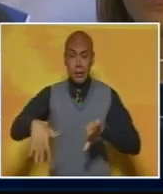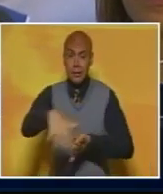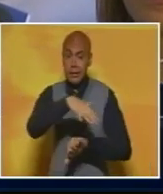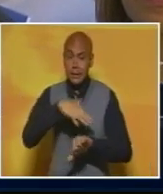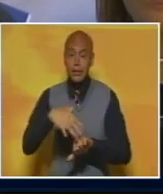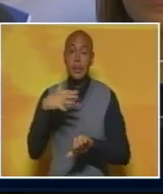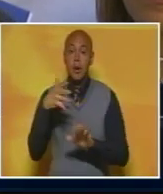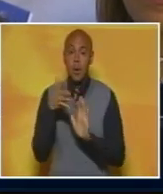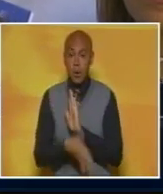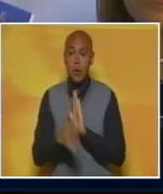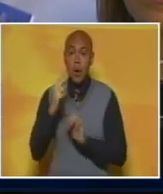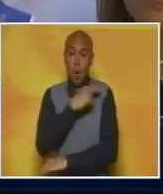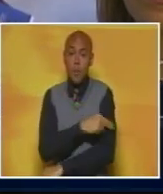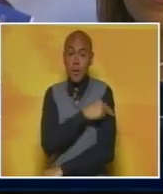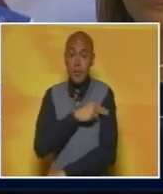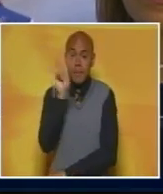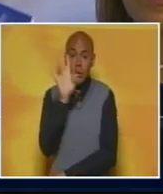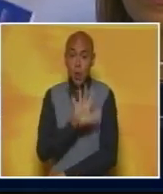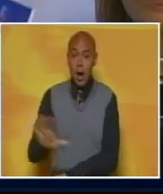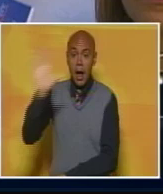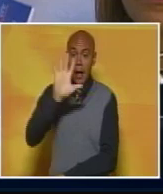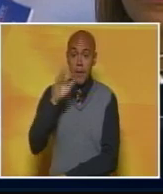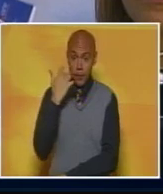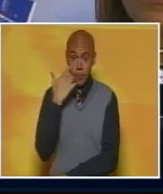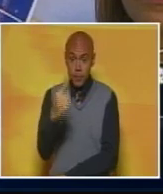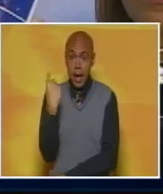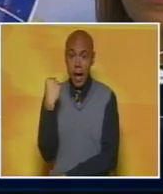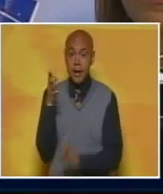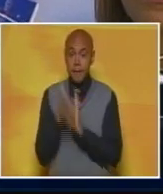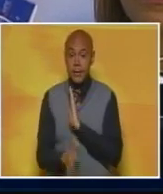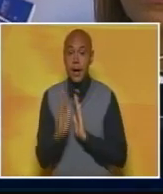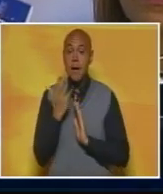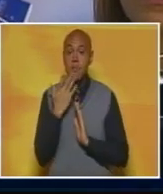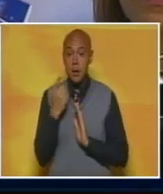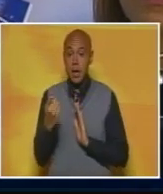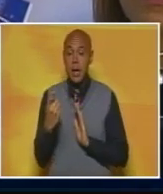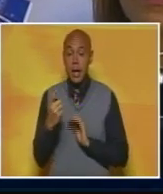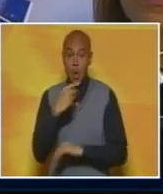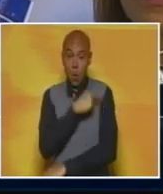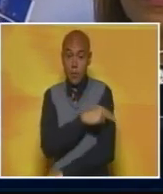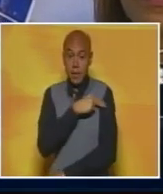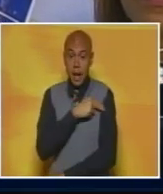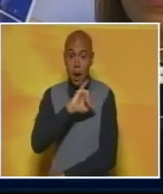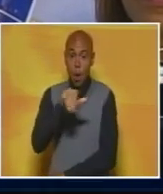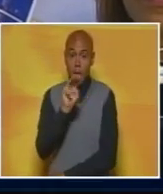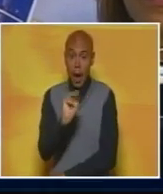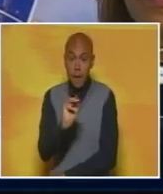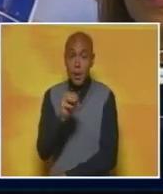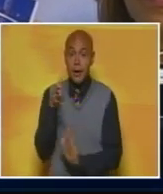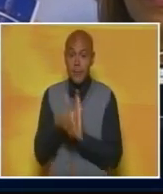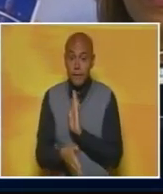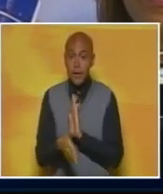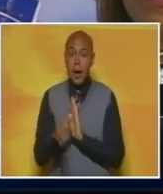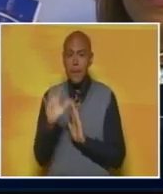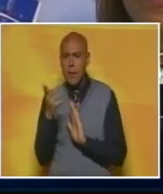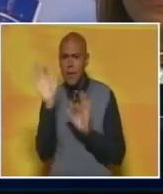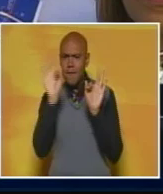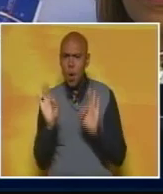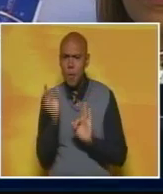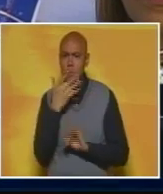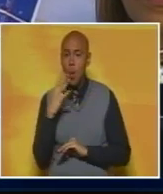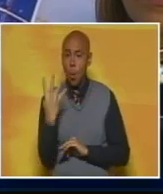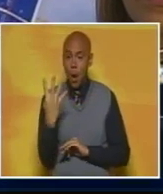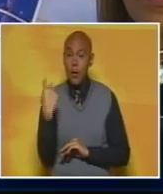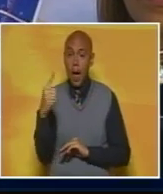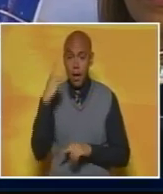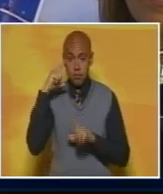afectan a los hospitales venezolanos. Y para muestra tenemos que presentarle a JM de Los Ríos un hospital tipo 4 con